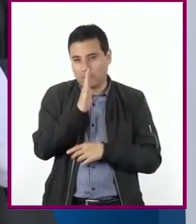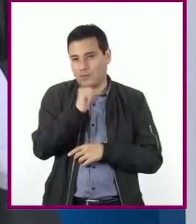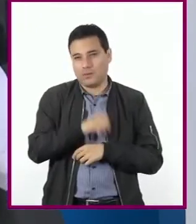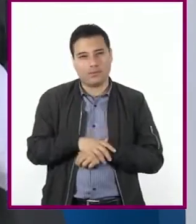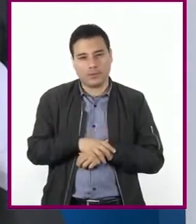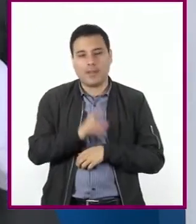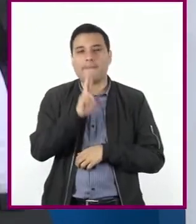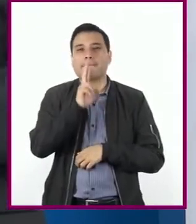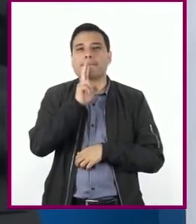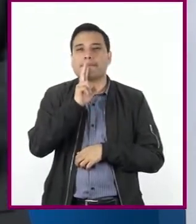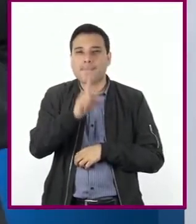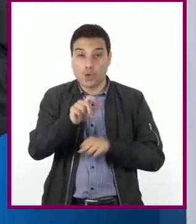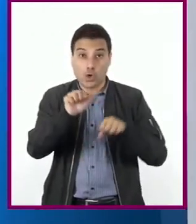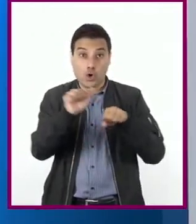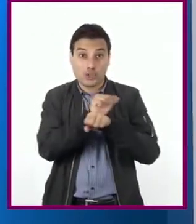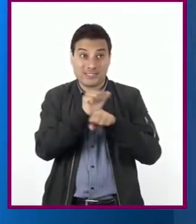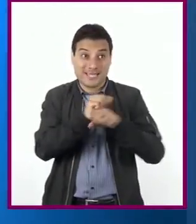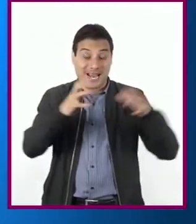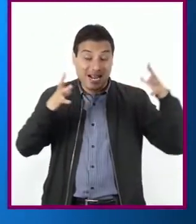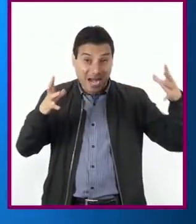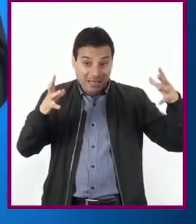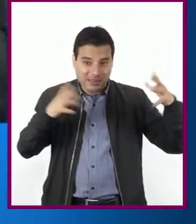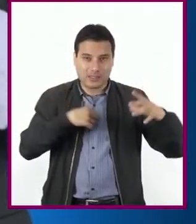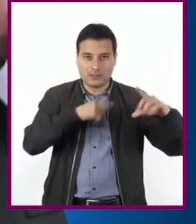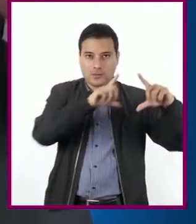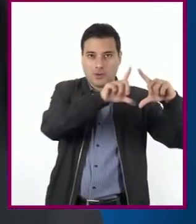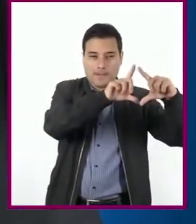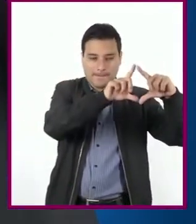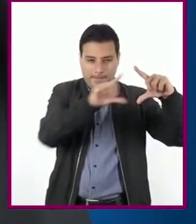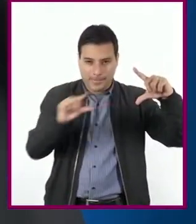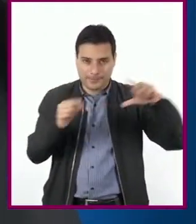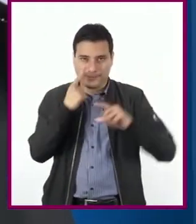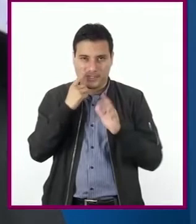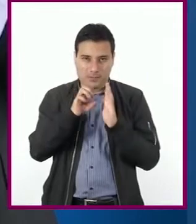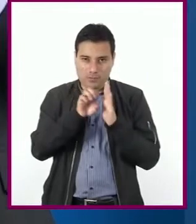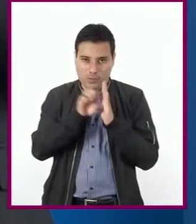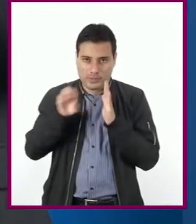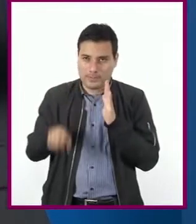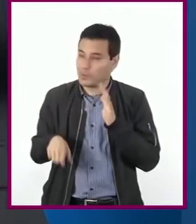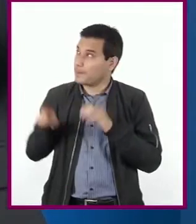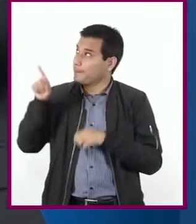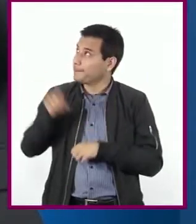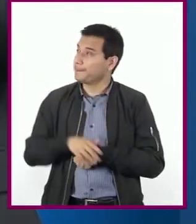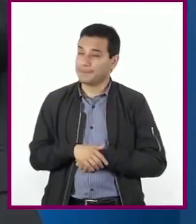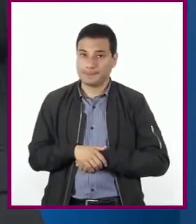una proporción. Por ejemplo, vean aquí mi carrito. Este carrito